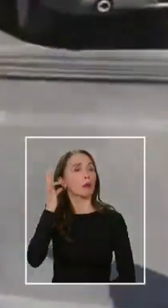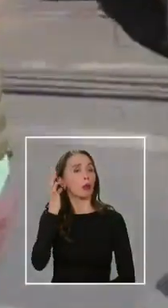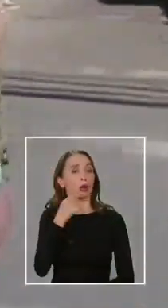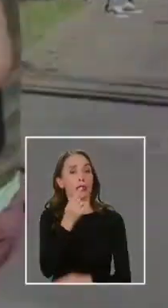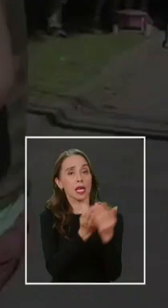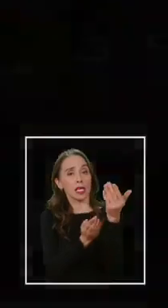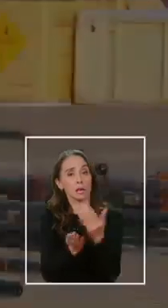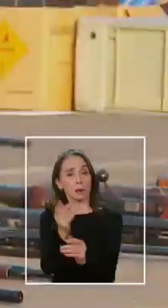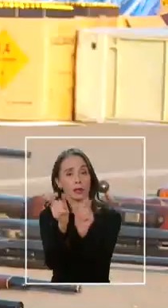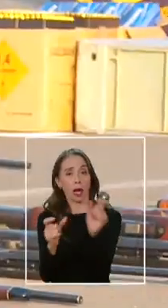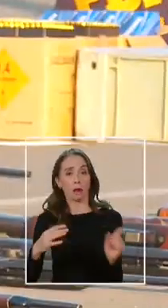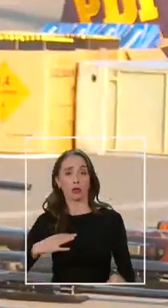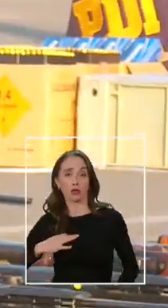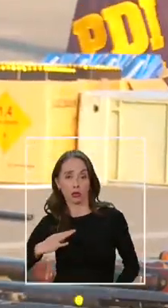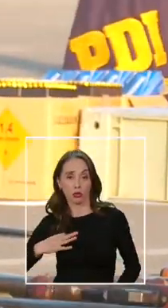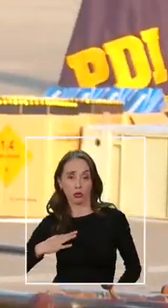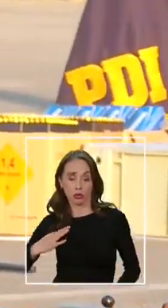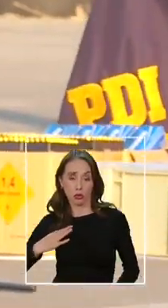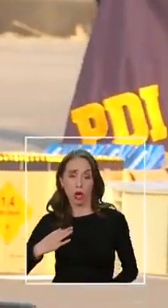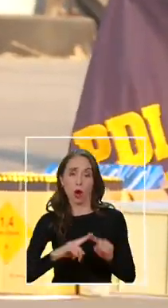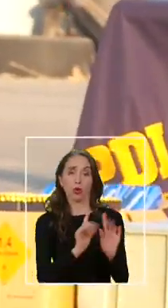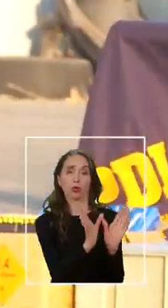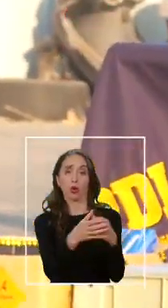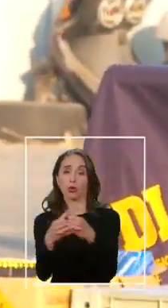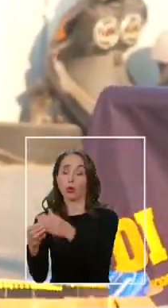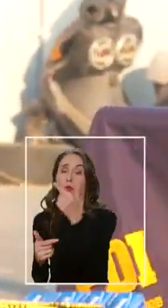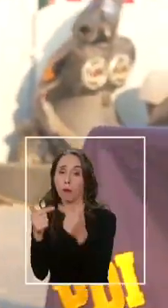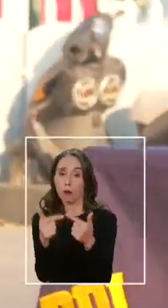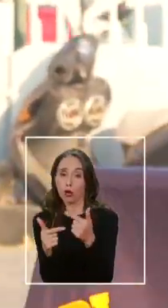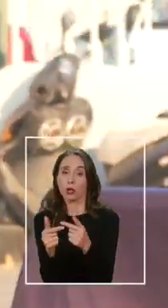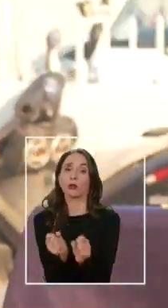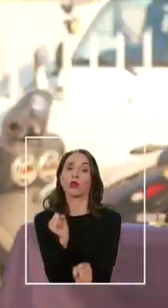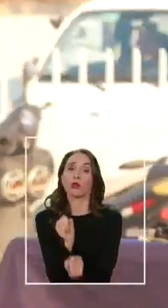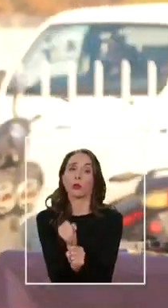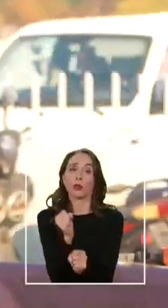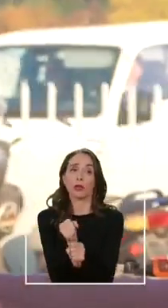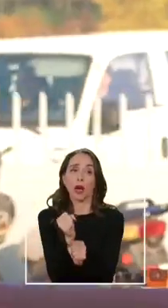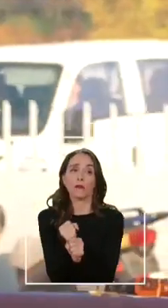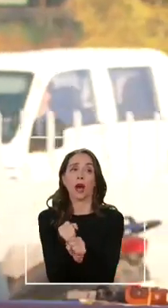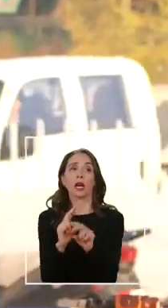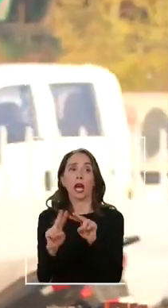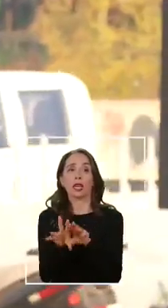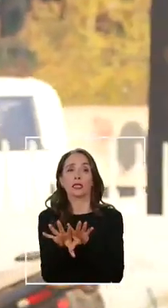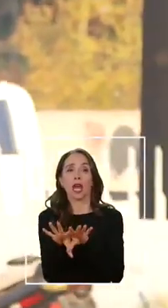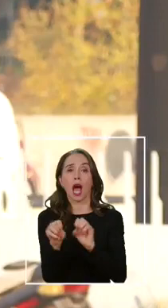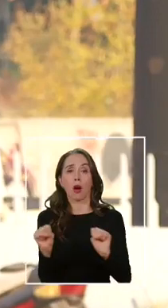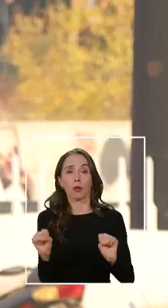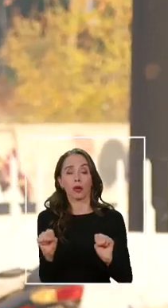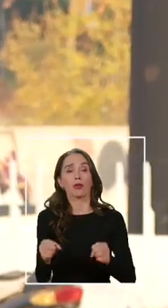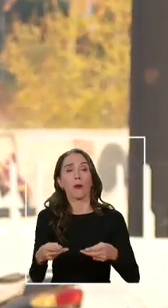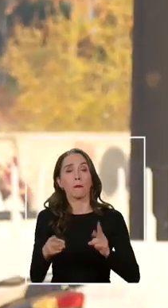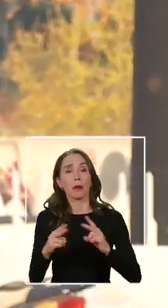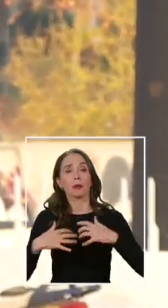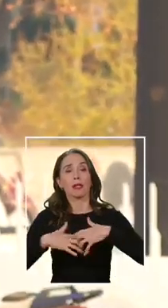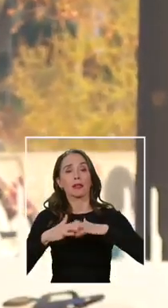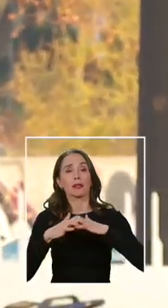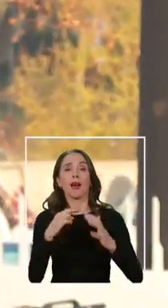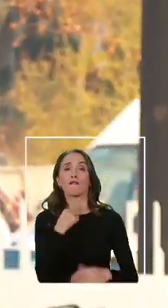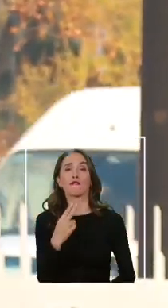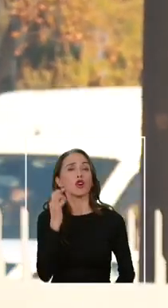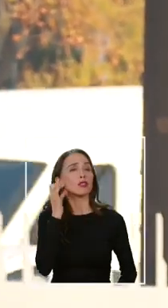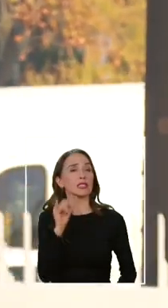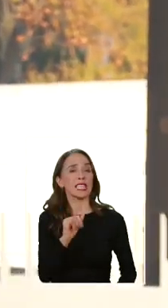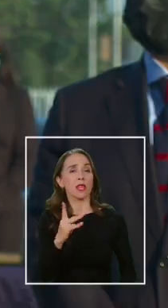la ciudadanía, a los distintos sectores políticos, a trabajar en un acuerdo que nos permita consolidar una